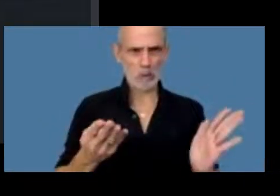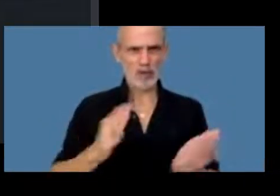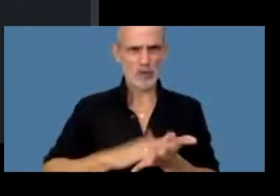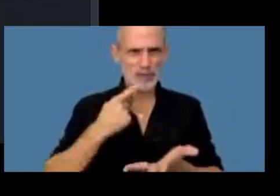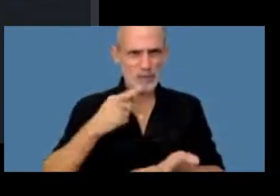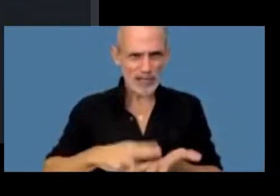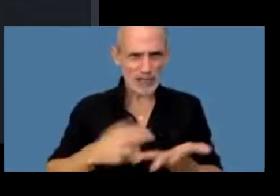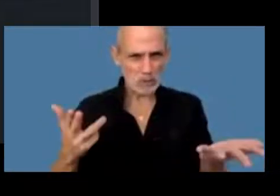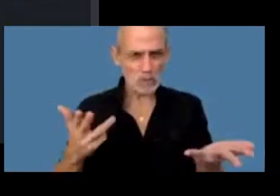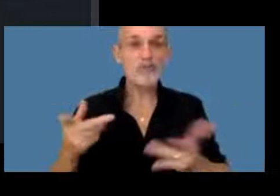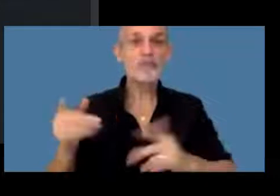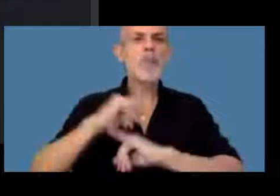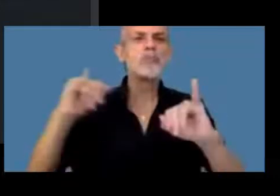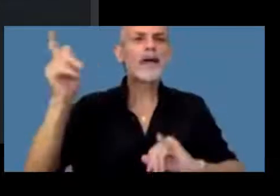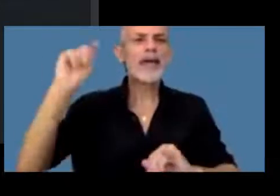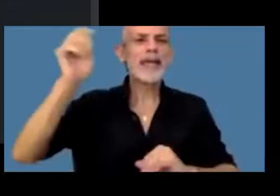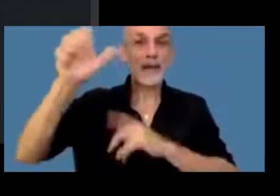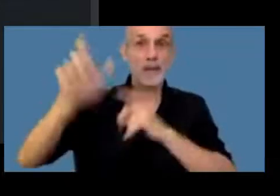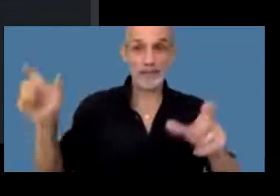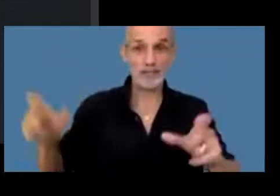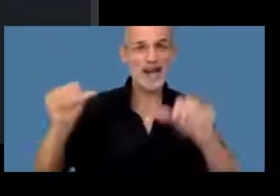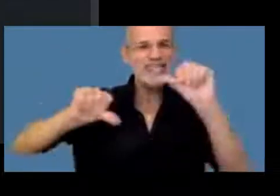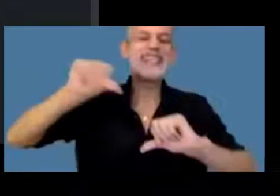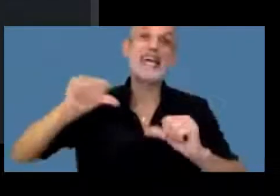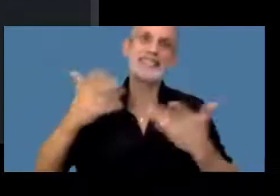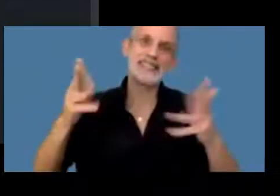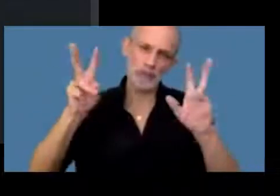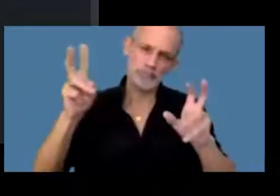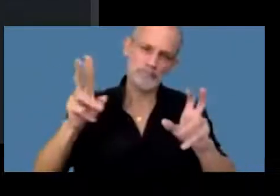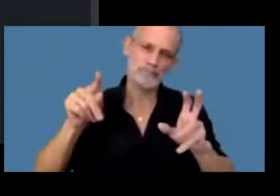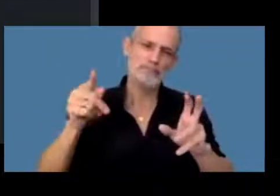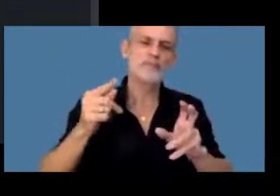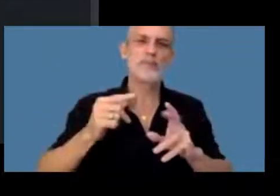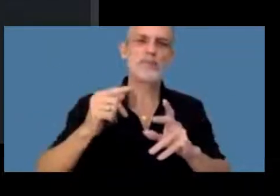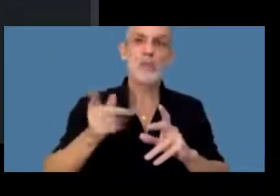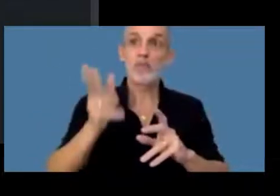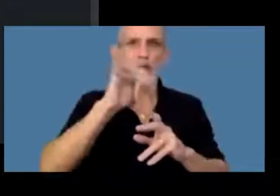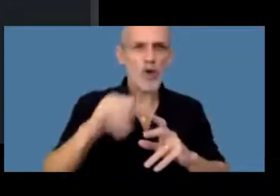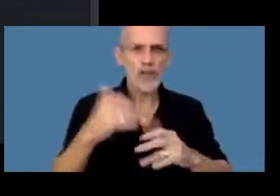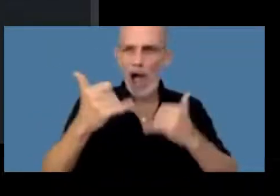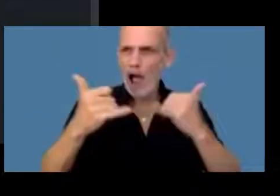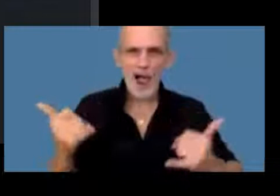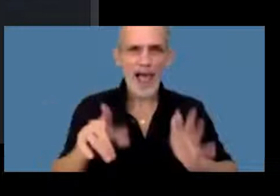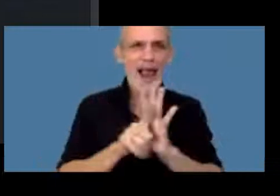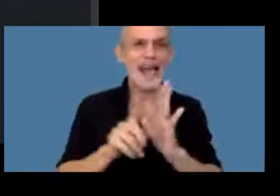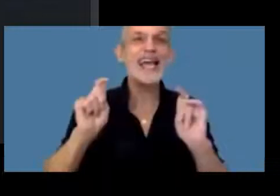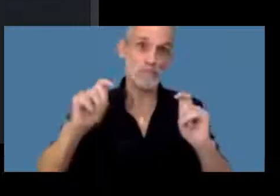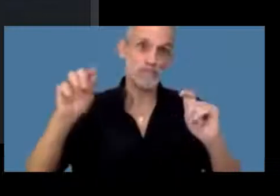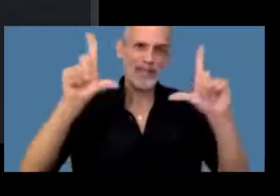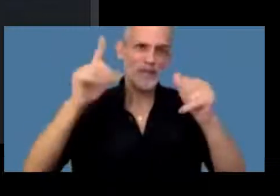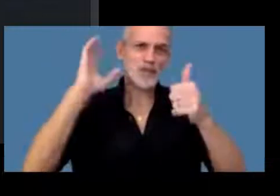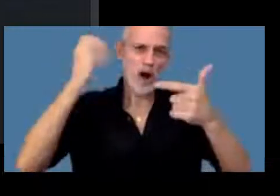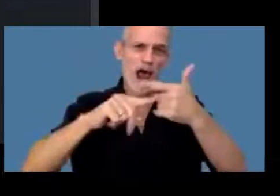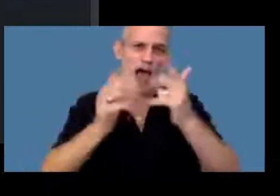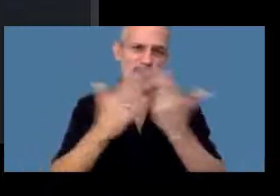Los difusores de esa ciencia, entre comillas, ¿no? Que es lo que manda en el día a día, son los medios.